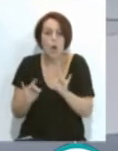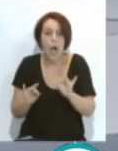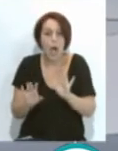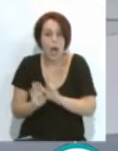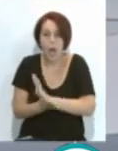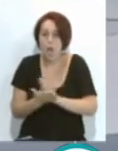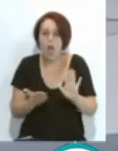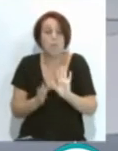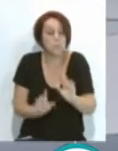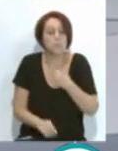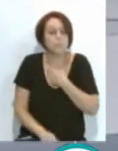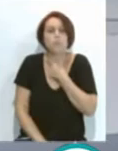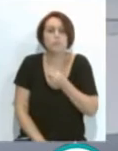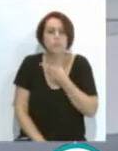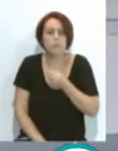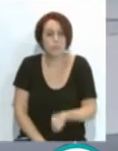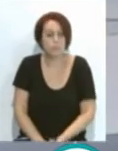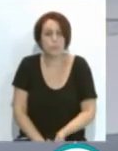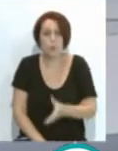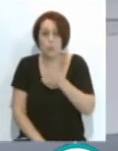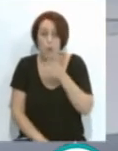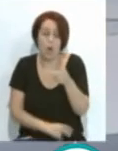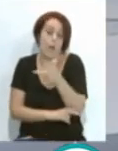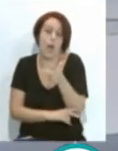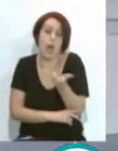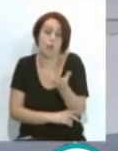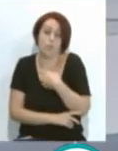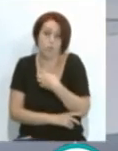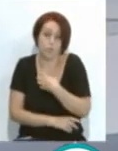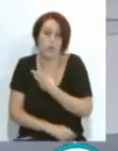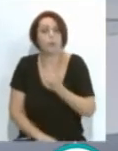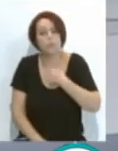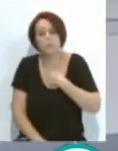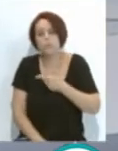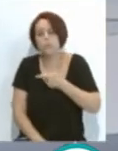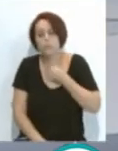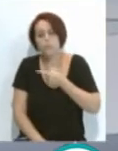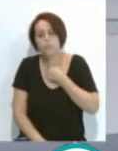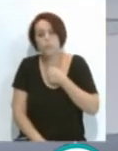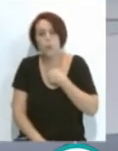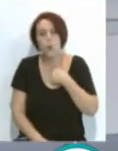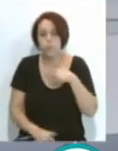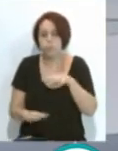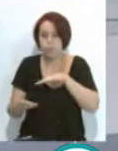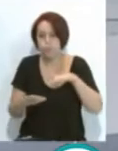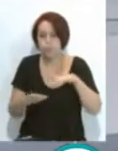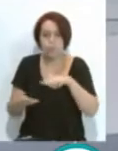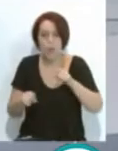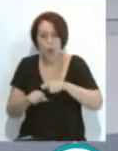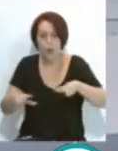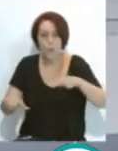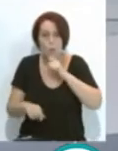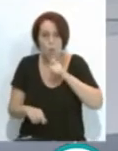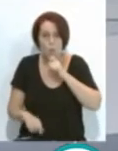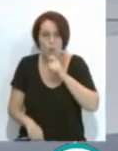me gustó, porque no pudimos llevar cámara, me gustó muchísimo cómo se movía en el campo y cómo mandaba